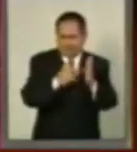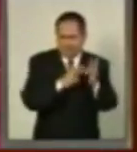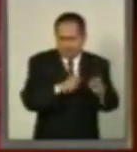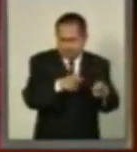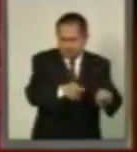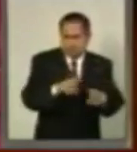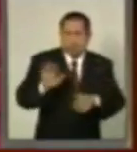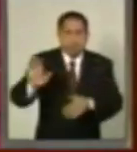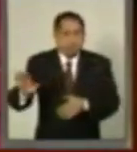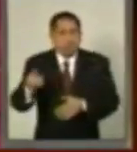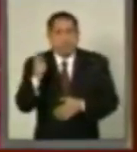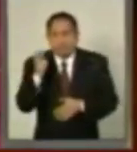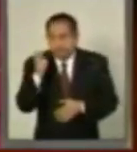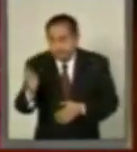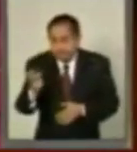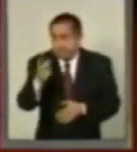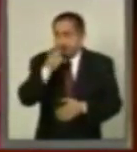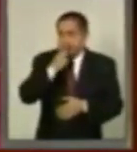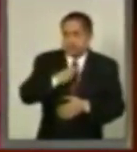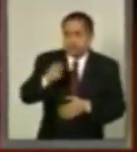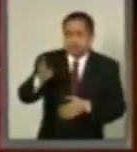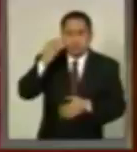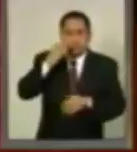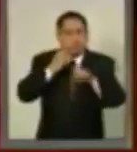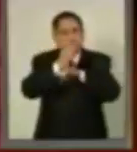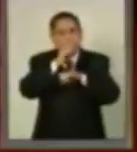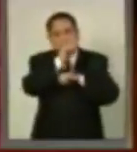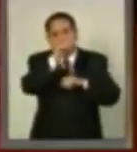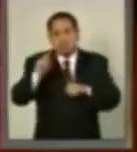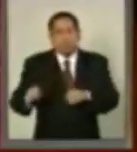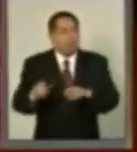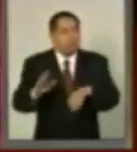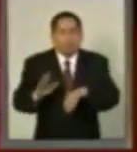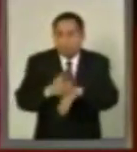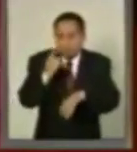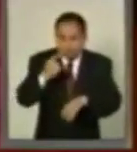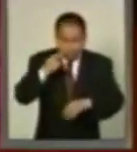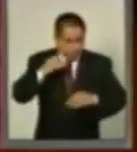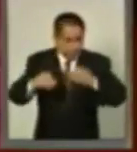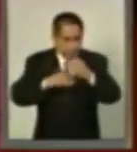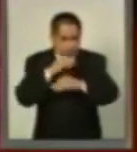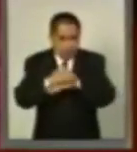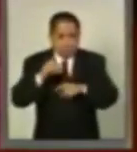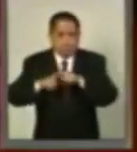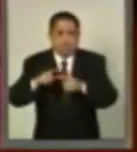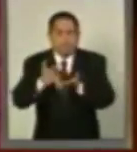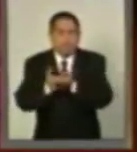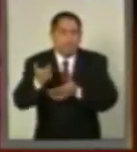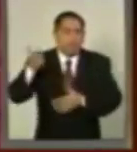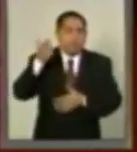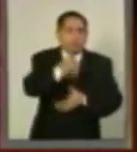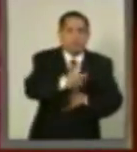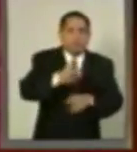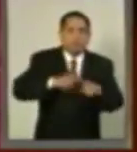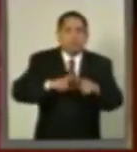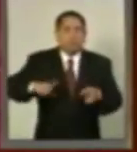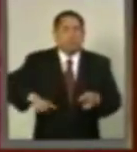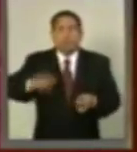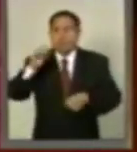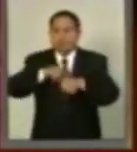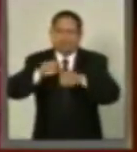Déjeme decirle que esa escena que usted vio en algunos estados es porque todo lo sufraga el gobierno